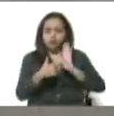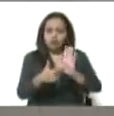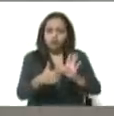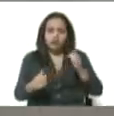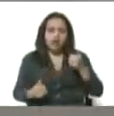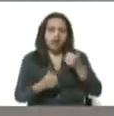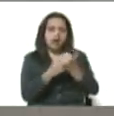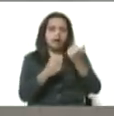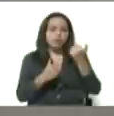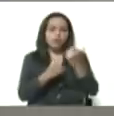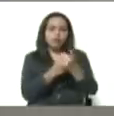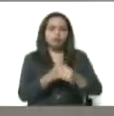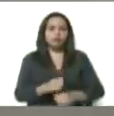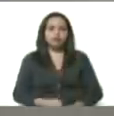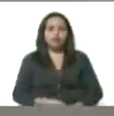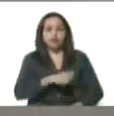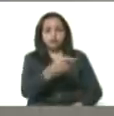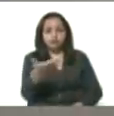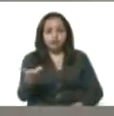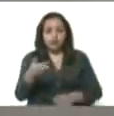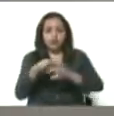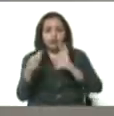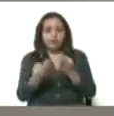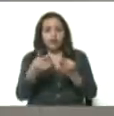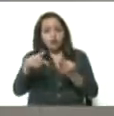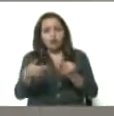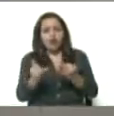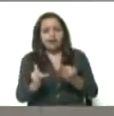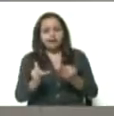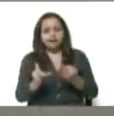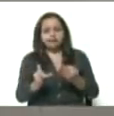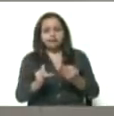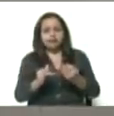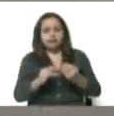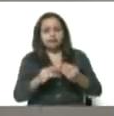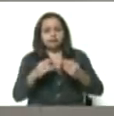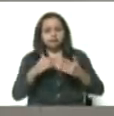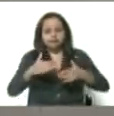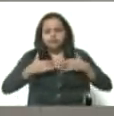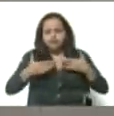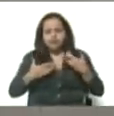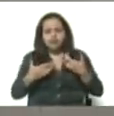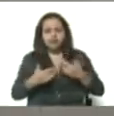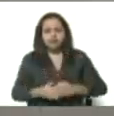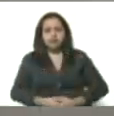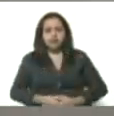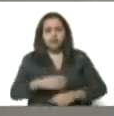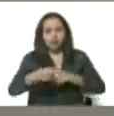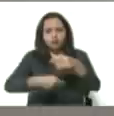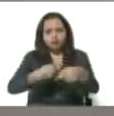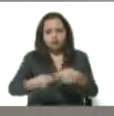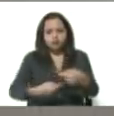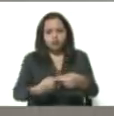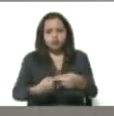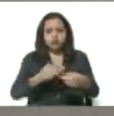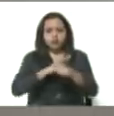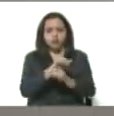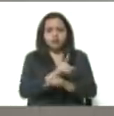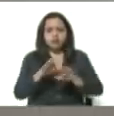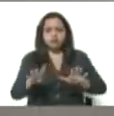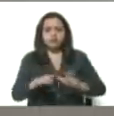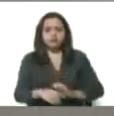solidaridad con estas familias que hoy están enlutadas producto víctimas del